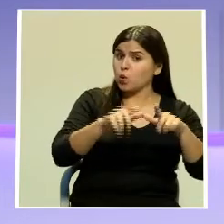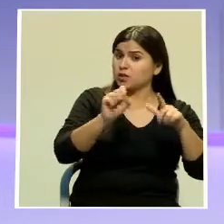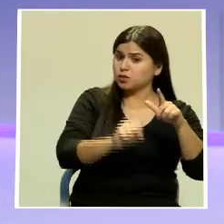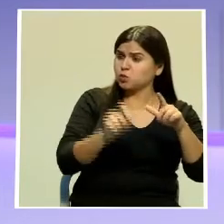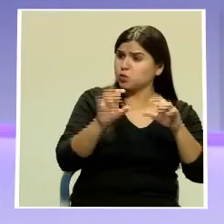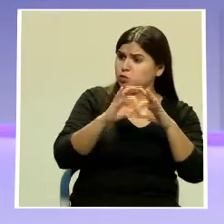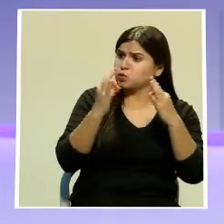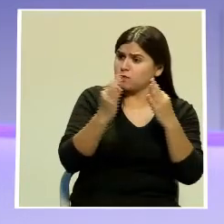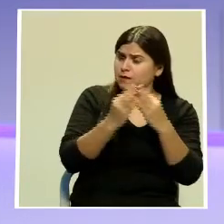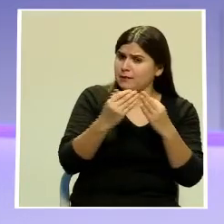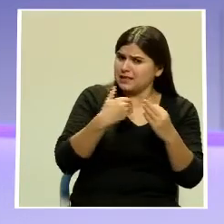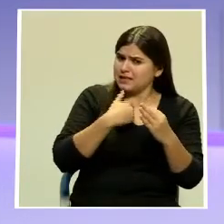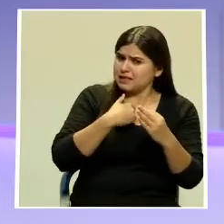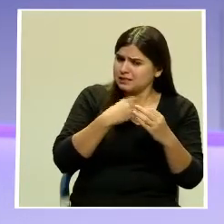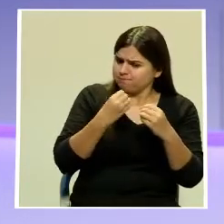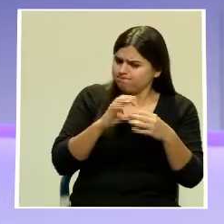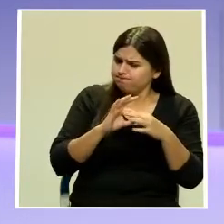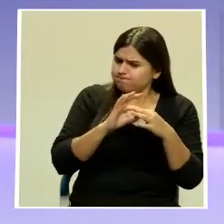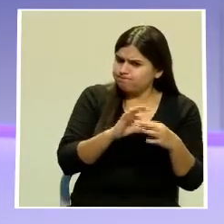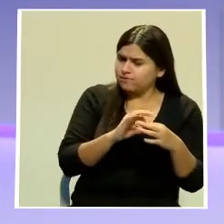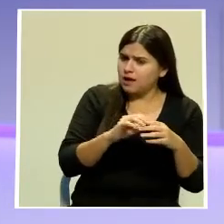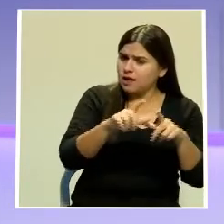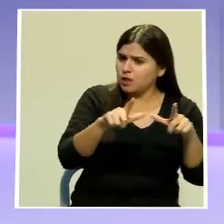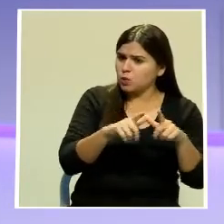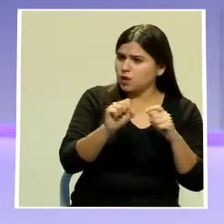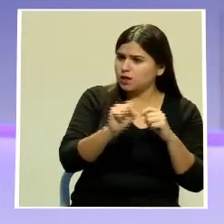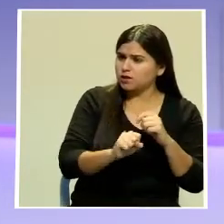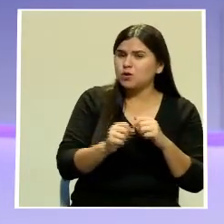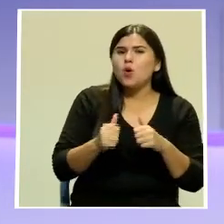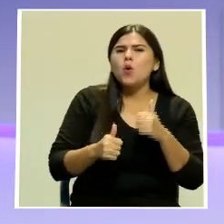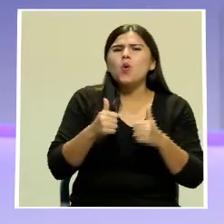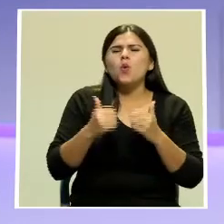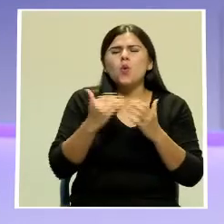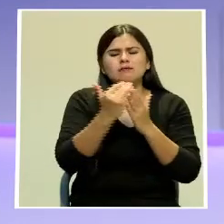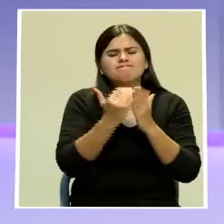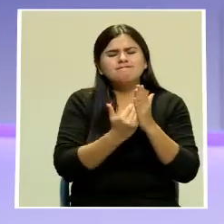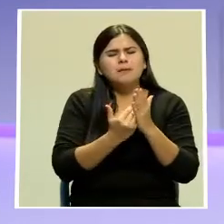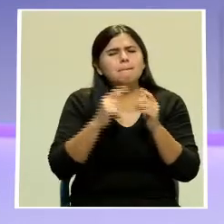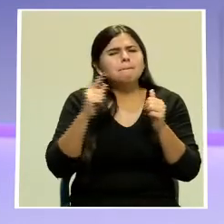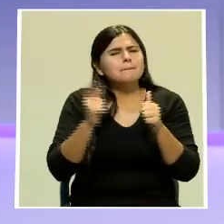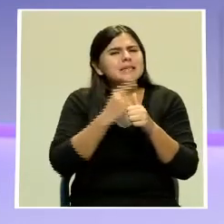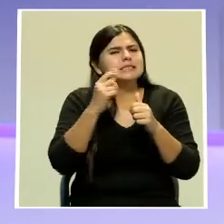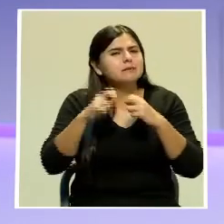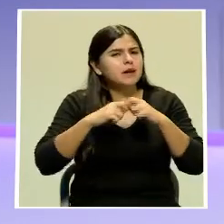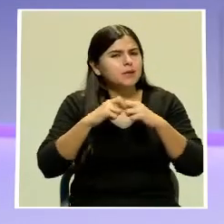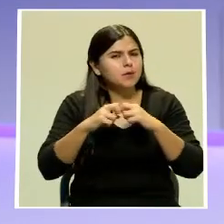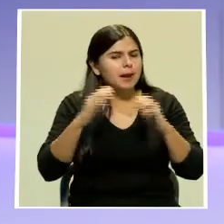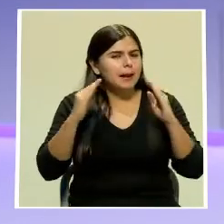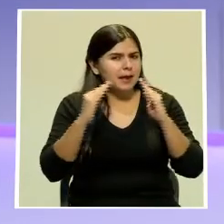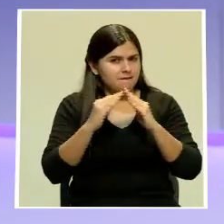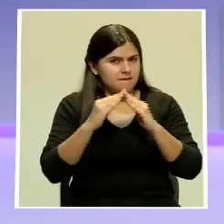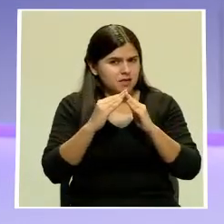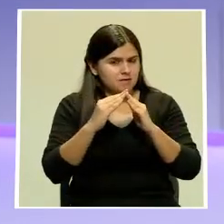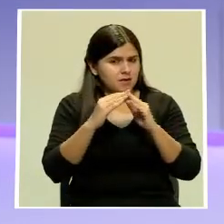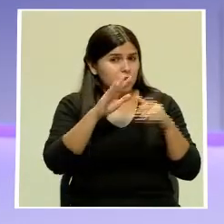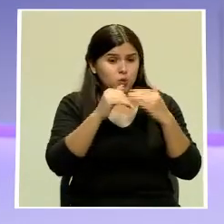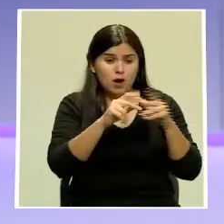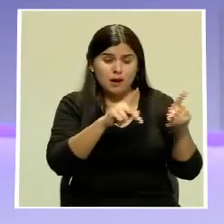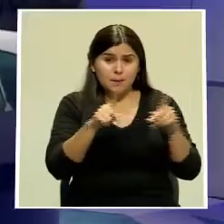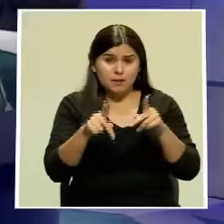sur. ¿Cómo caracterizaría usted los principales problemas que viven los ciudadanos en la región